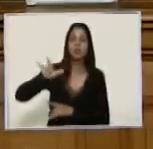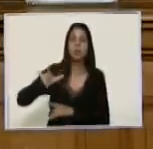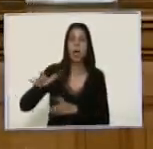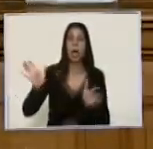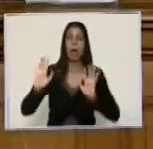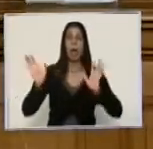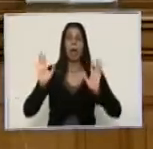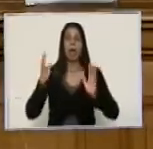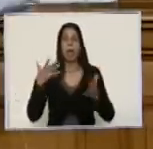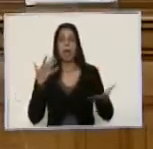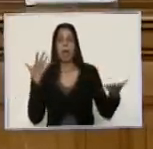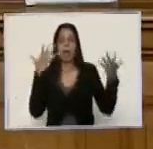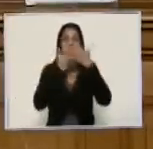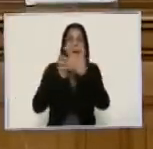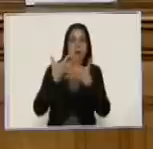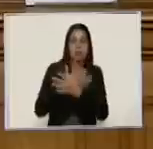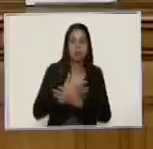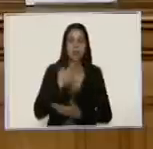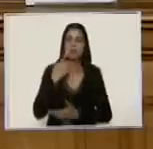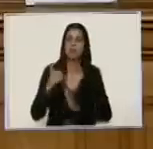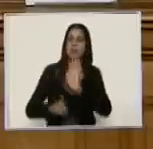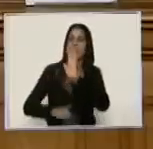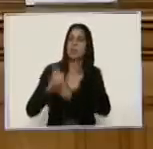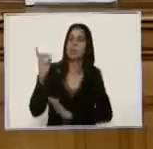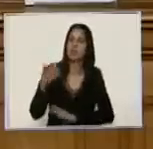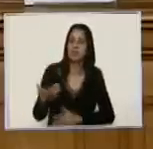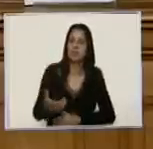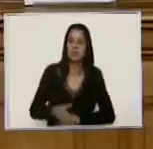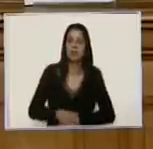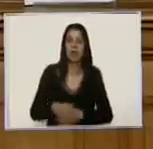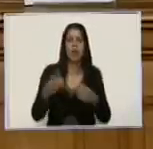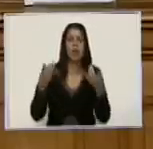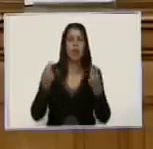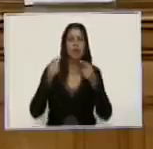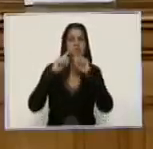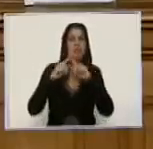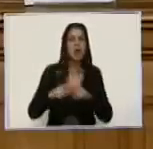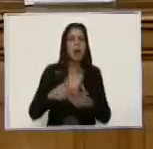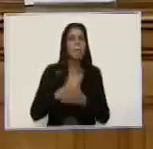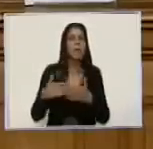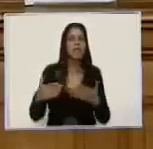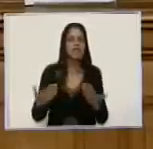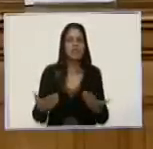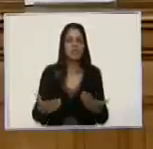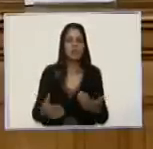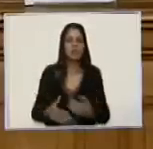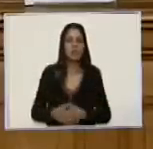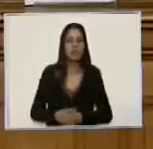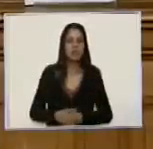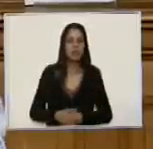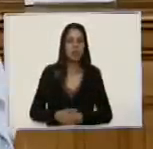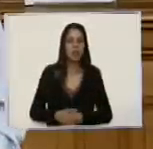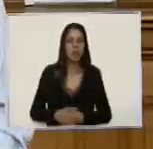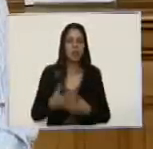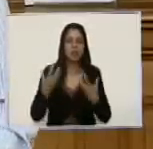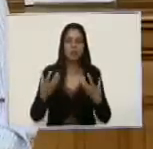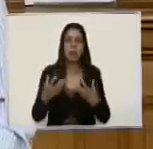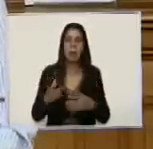desarrollados. ¿Y cuántos millones han llegado a Europa? No los dejan ni entrar, pues. Aquí